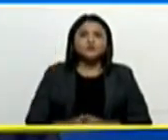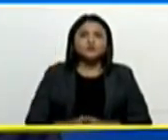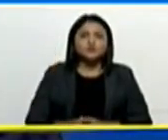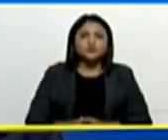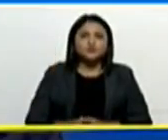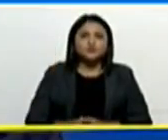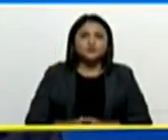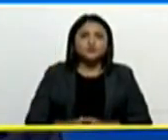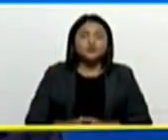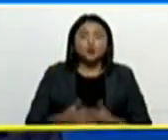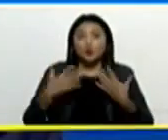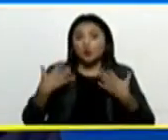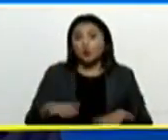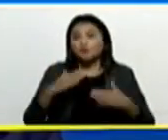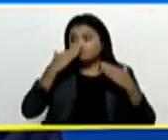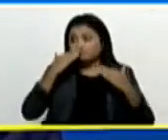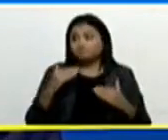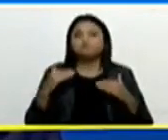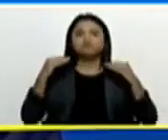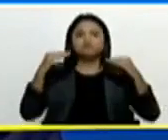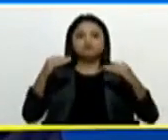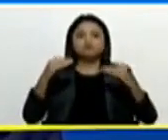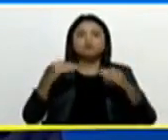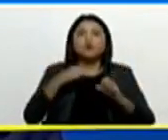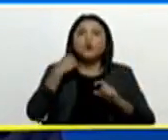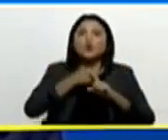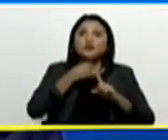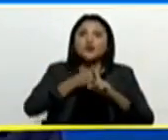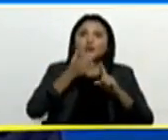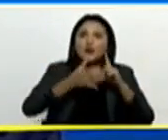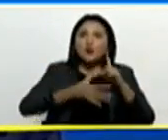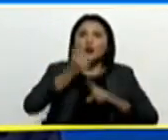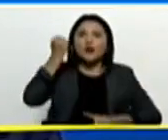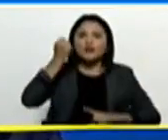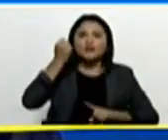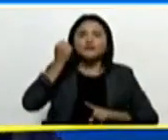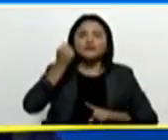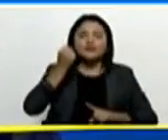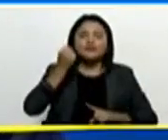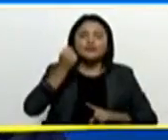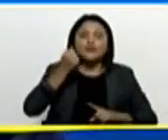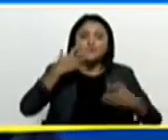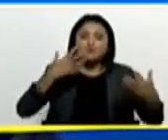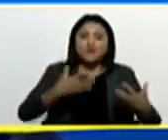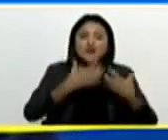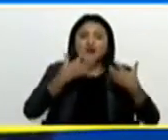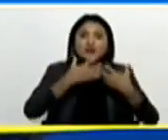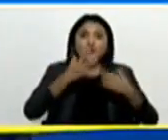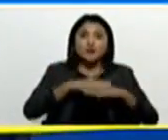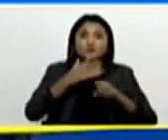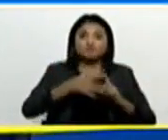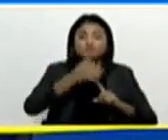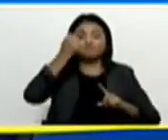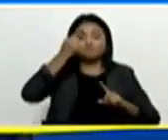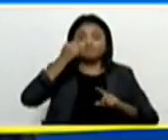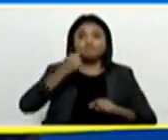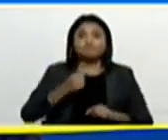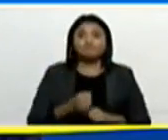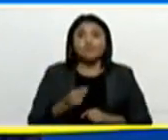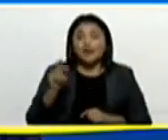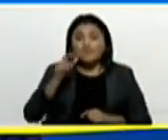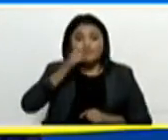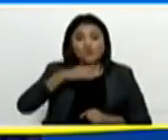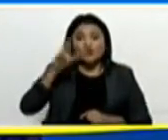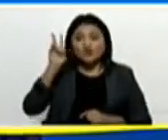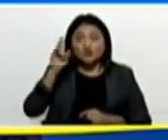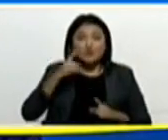cuánto se ha enaltecido librando estas batallas. Y cómo el pueblo venezolano ha sido determinante y las